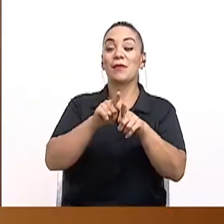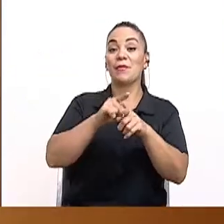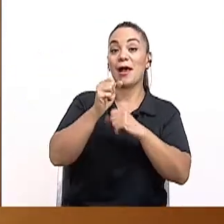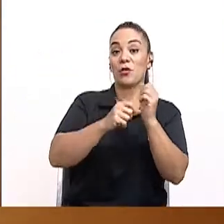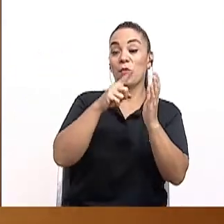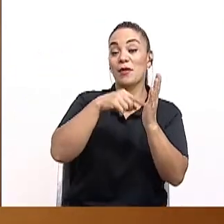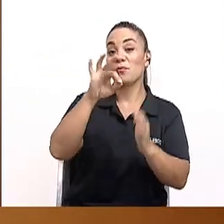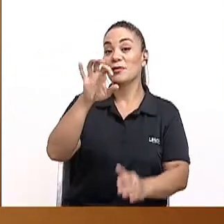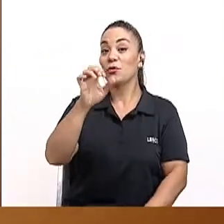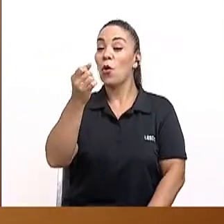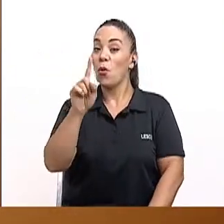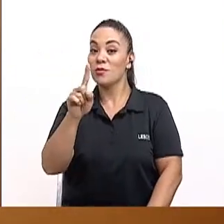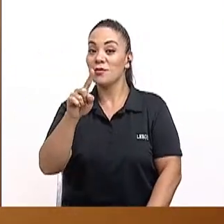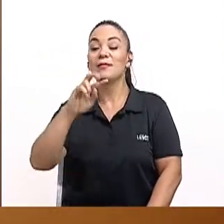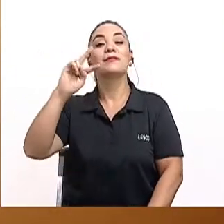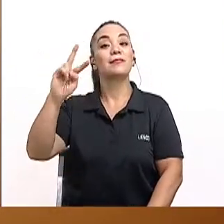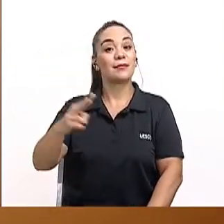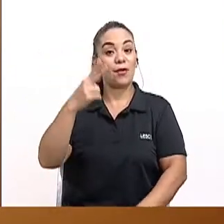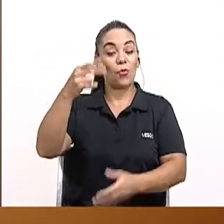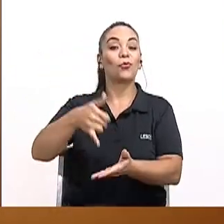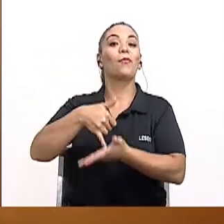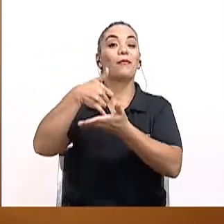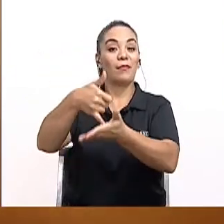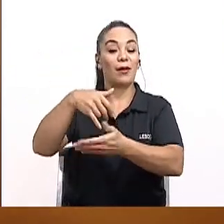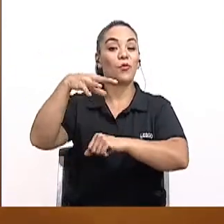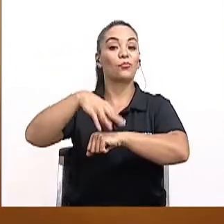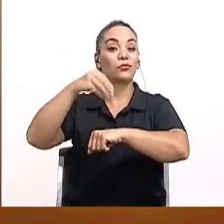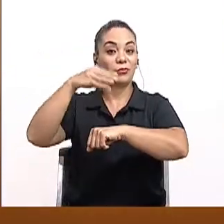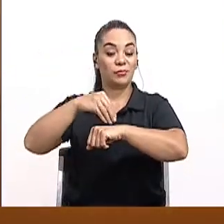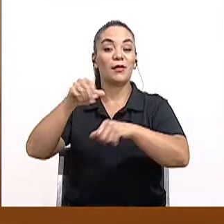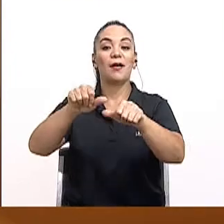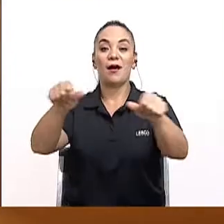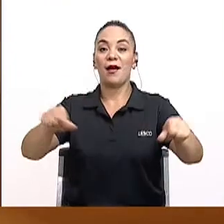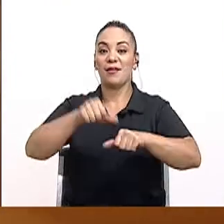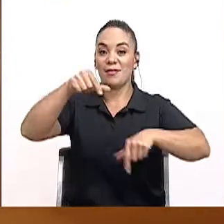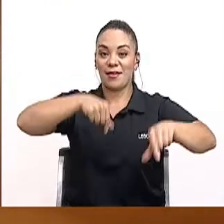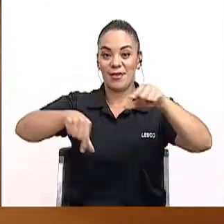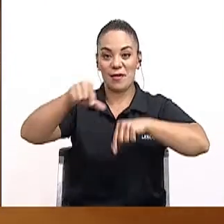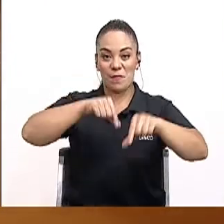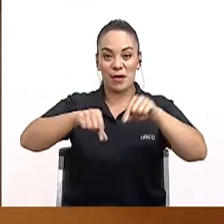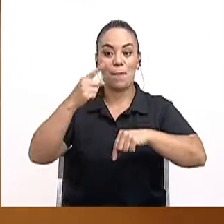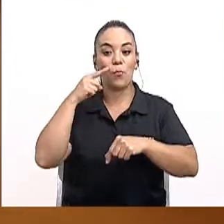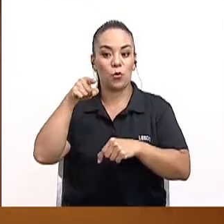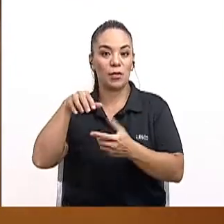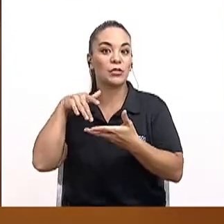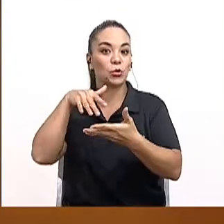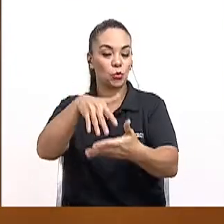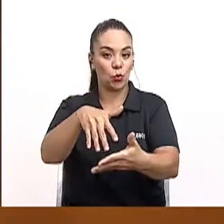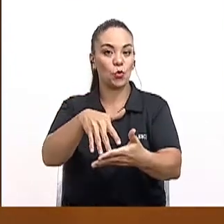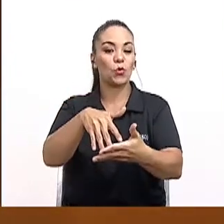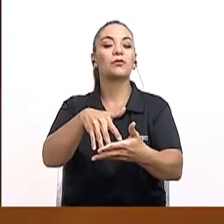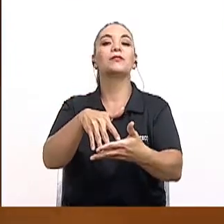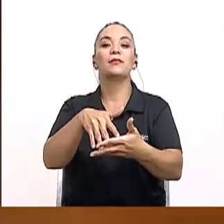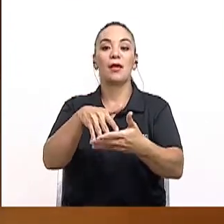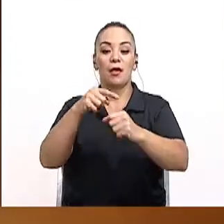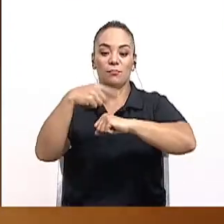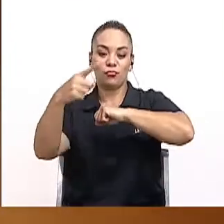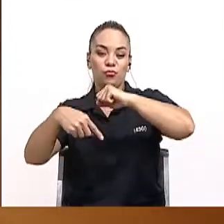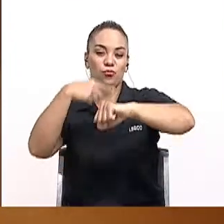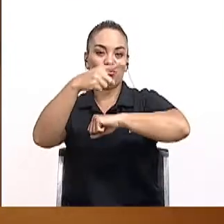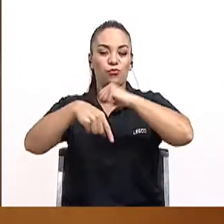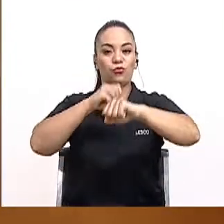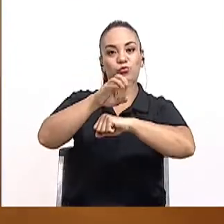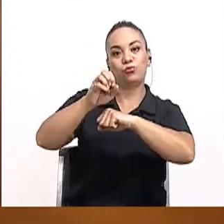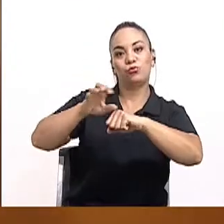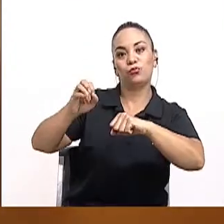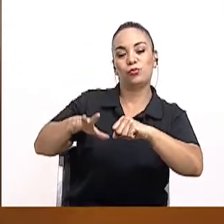1911 recibió un segundo premio Nobel en el área de química por los estudios de la radioactividad, del polonio